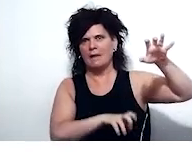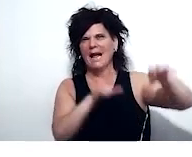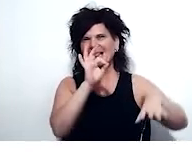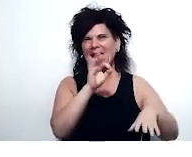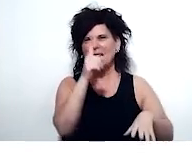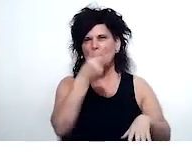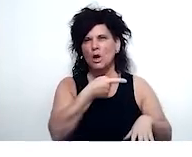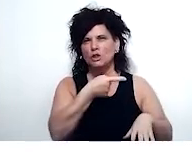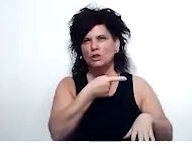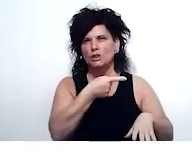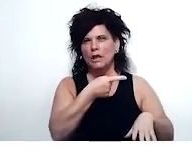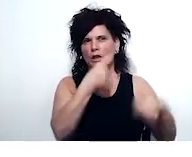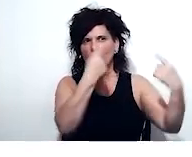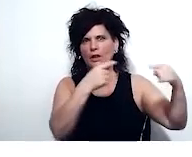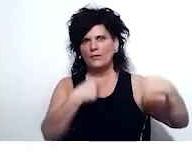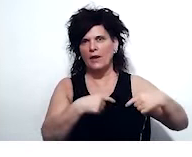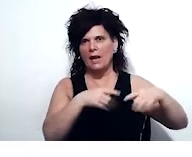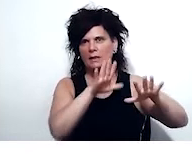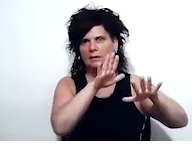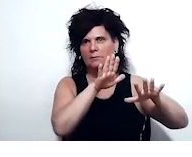de 30%.